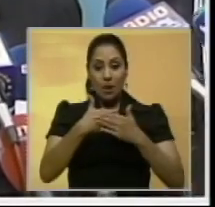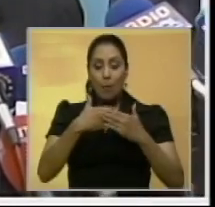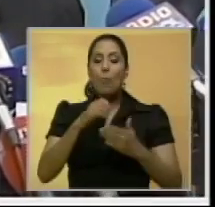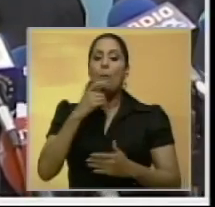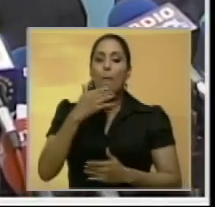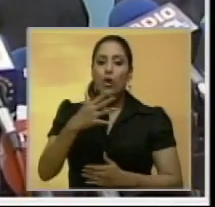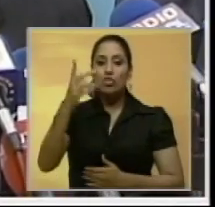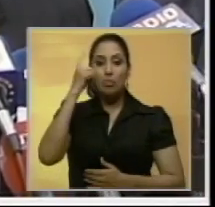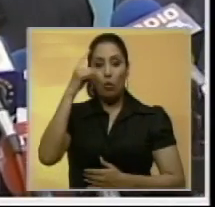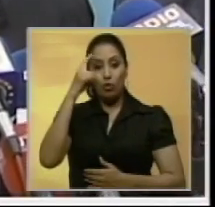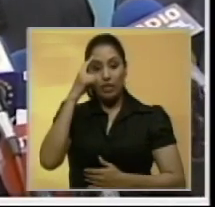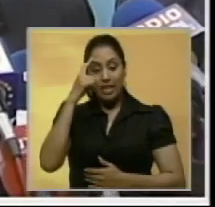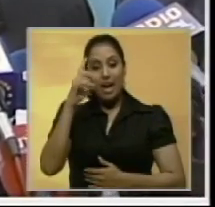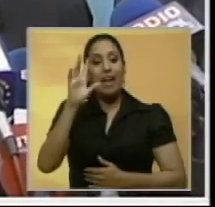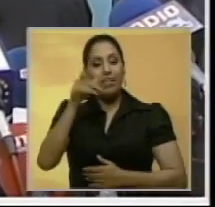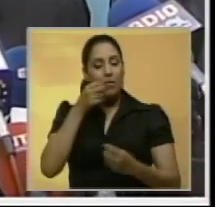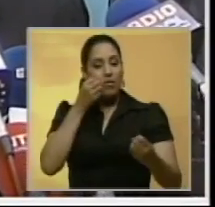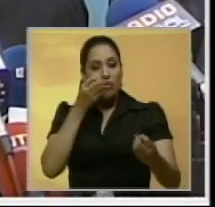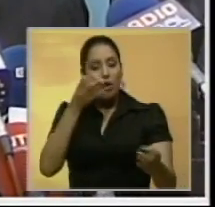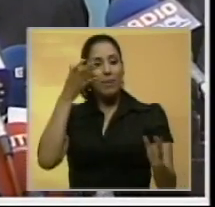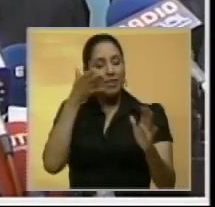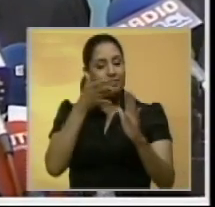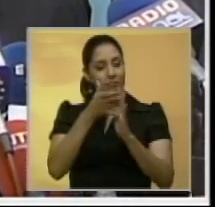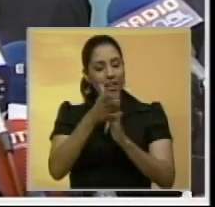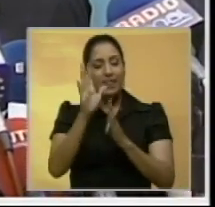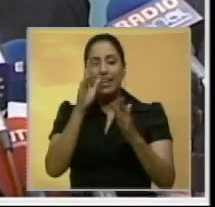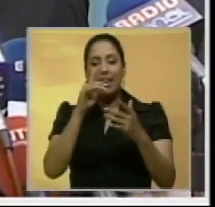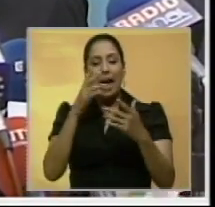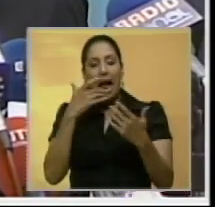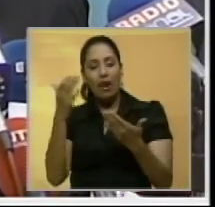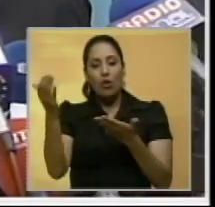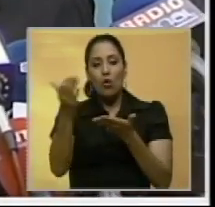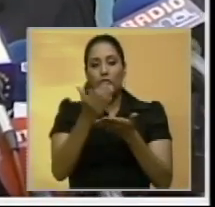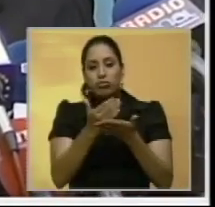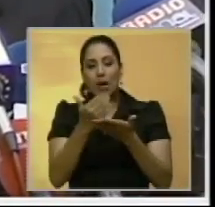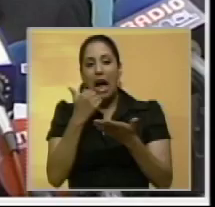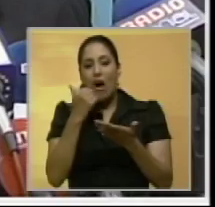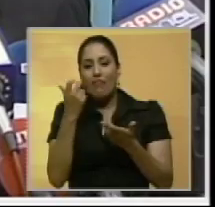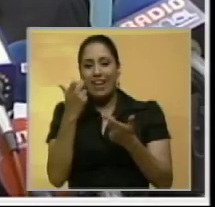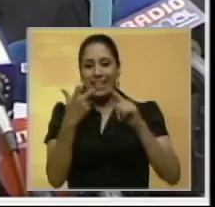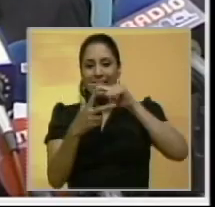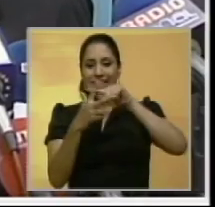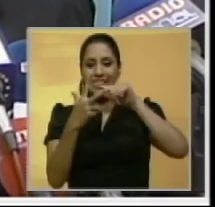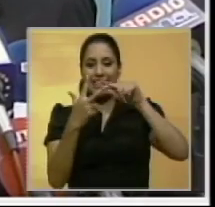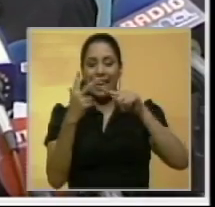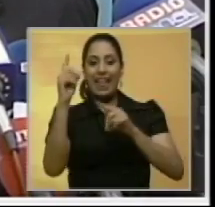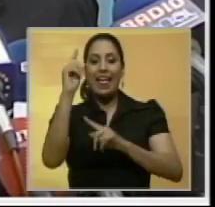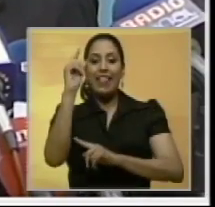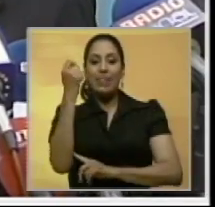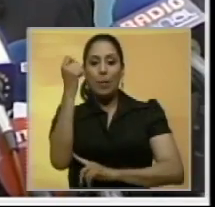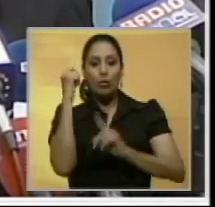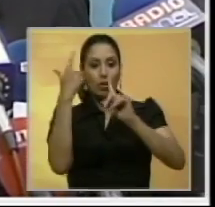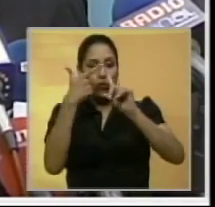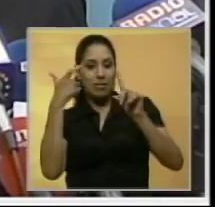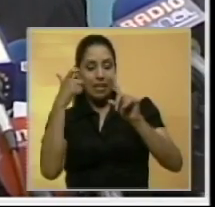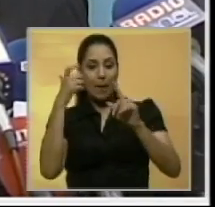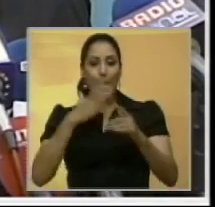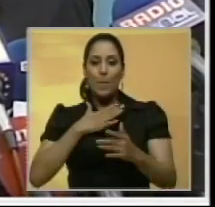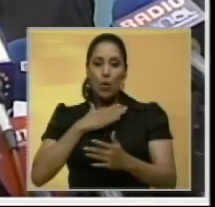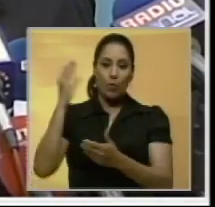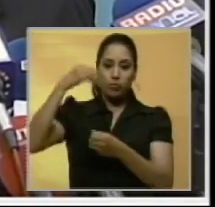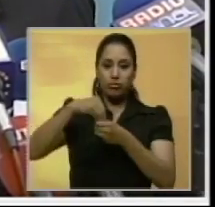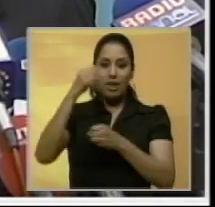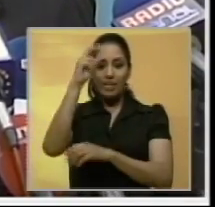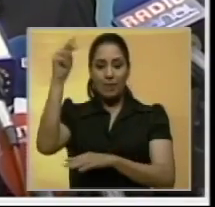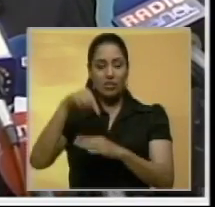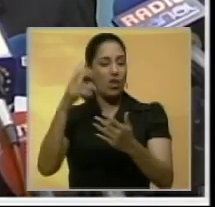días, según hemos conocido, y naturalmente lo que tiene que ver con la reincorporación de los 3 diputados de Amazonas a la Asamblea Nacional.